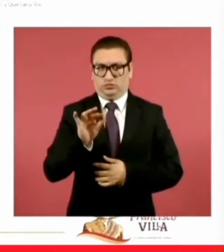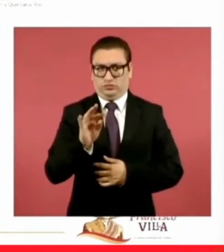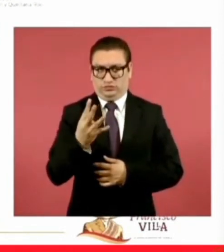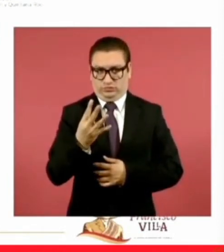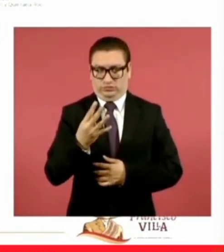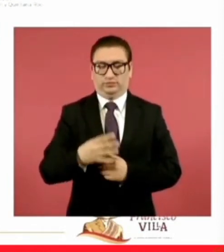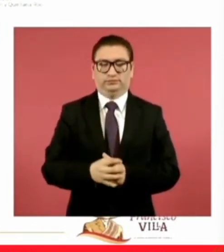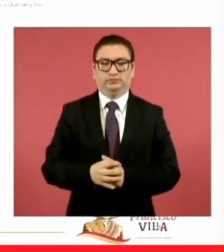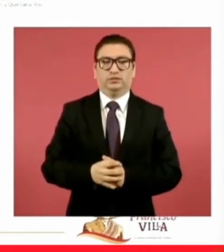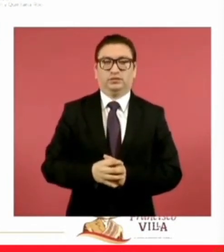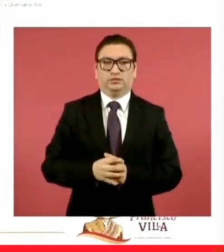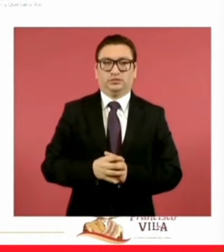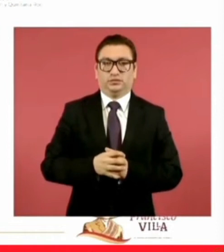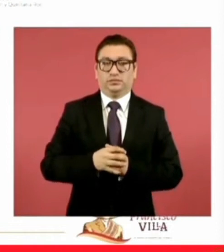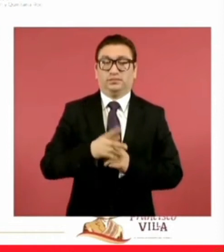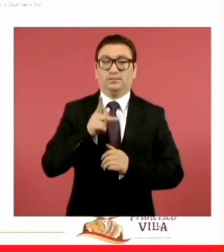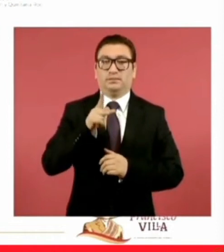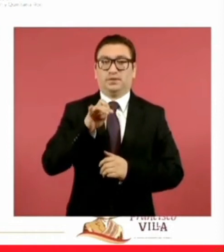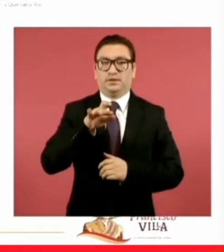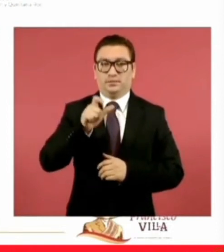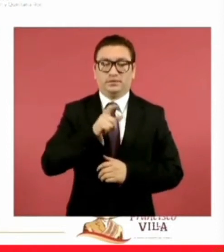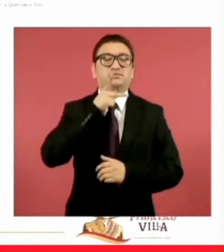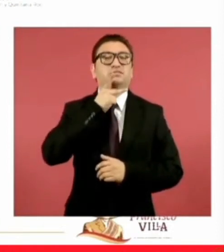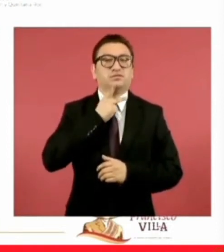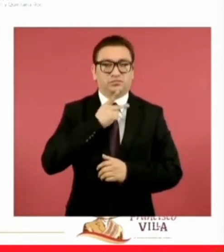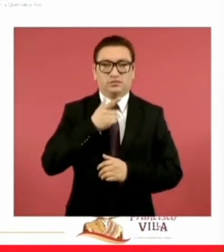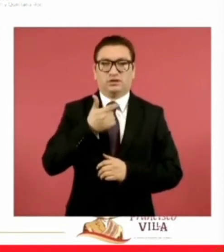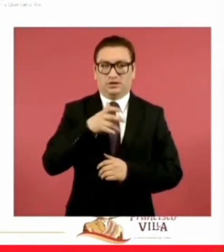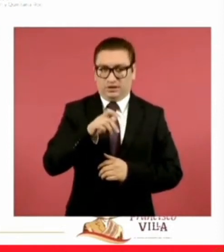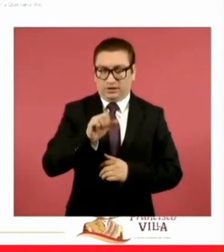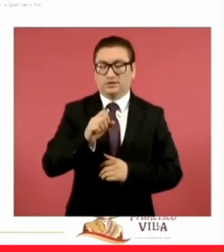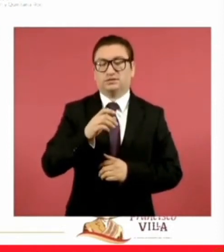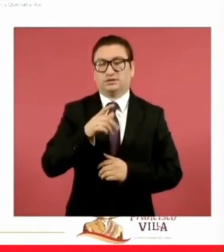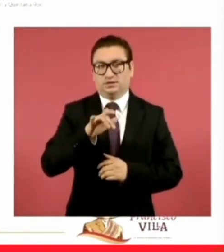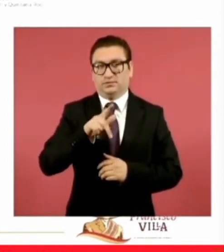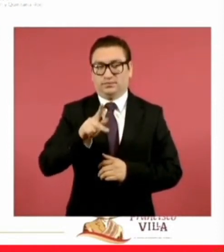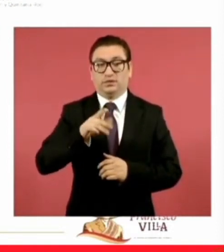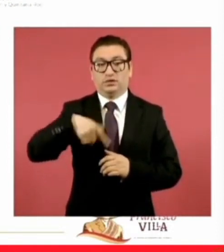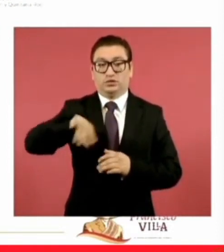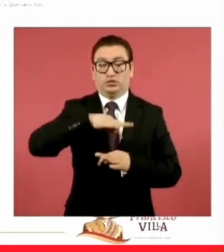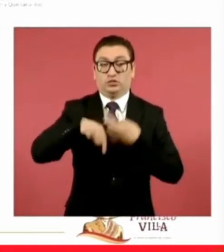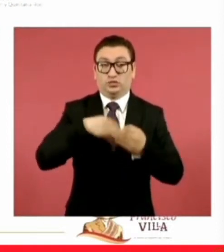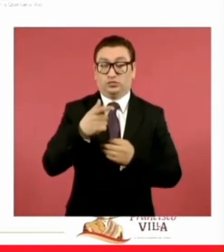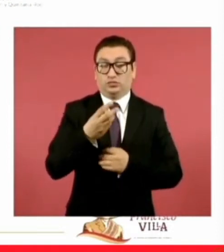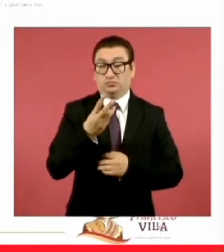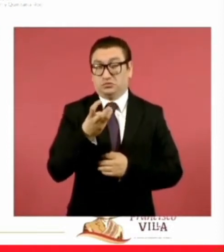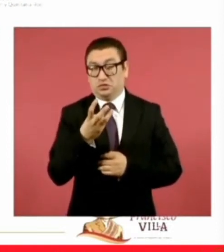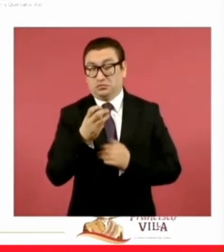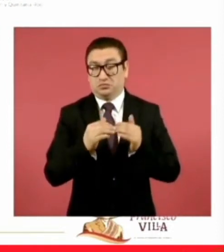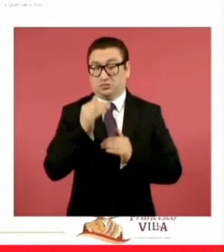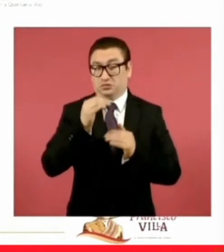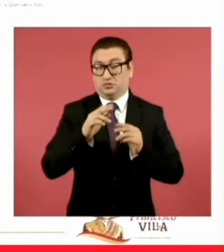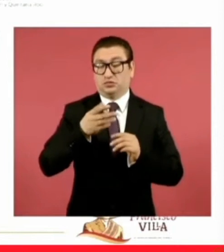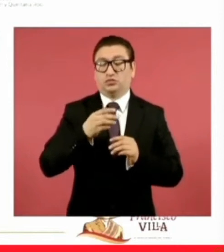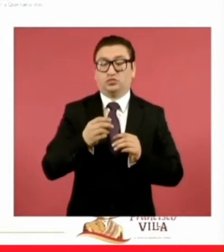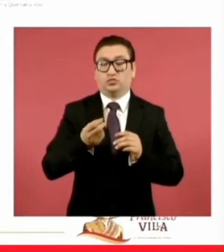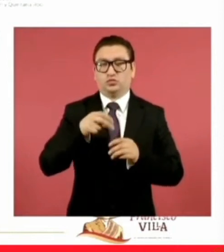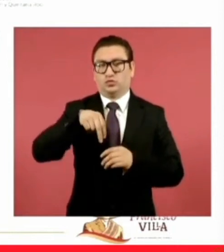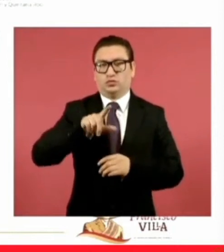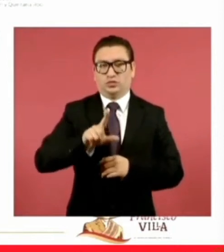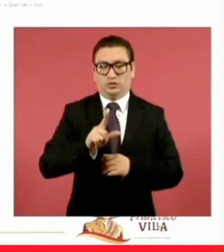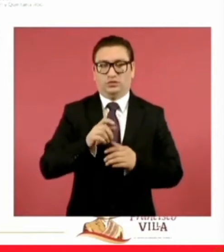$3.44. Y casos como Pemex, Gogas y BP, también con márgenes superiores a los $3 en Nuevo León, Estado de México y